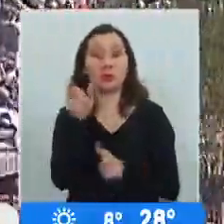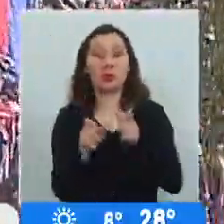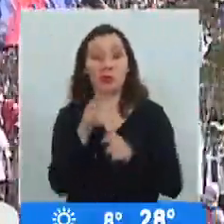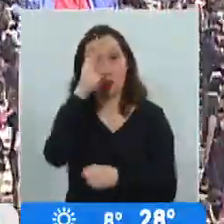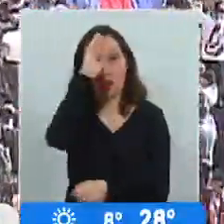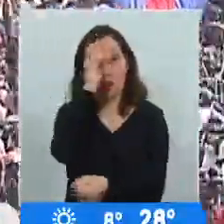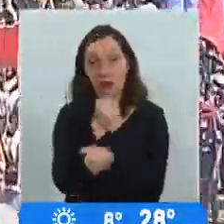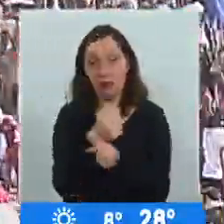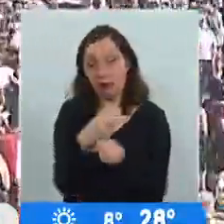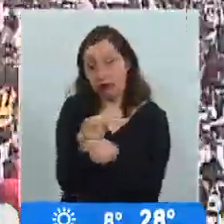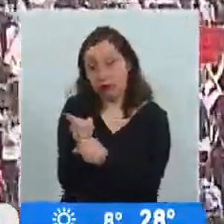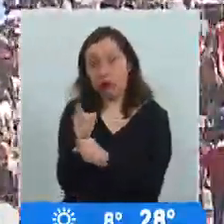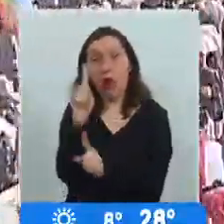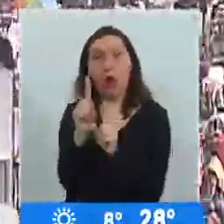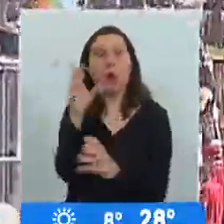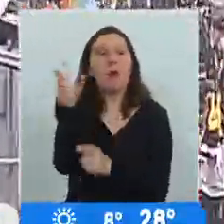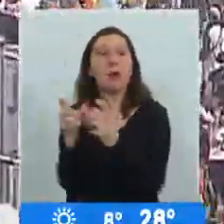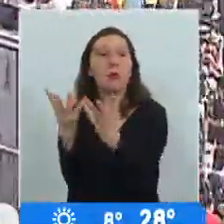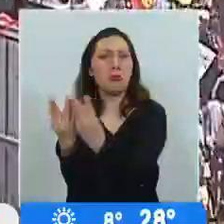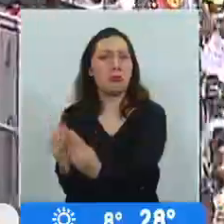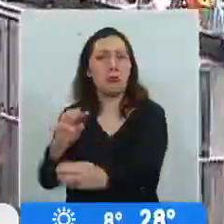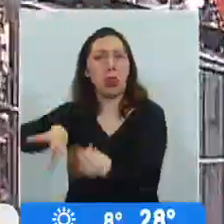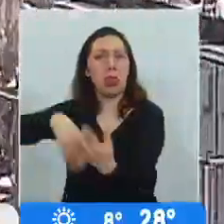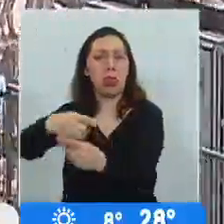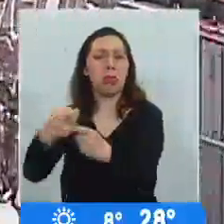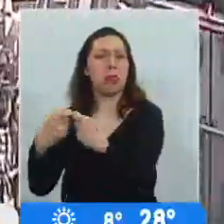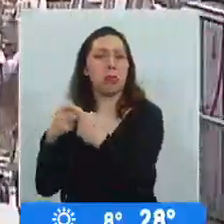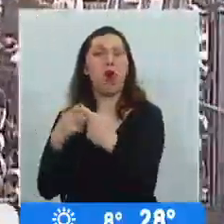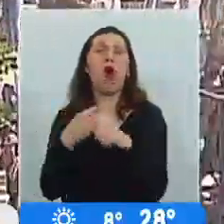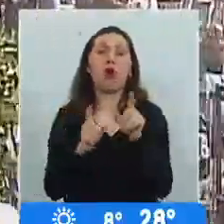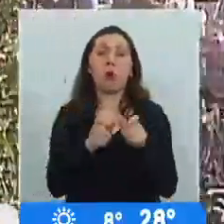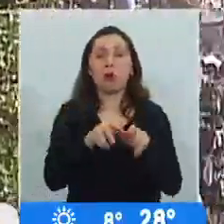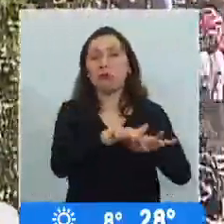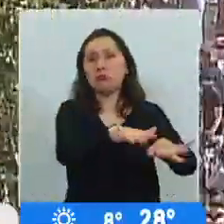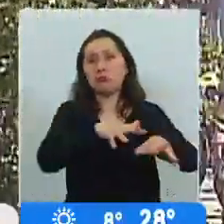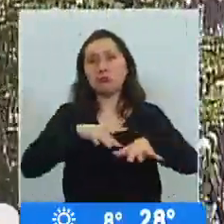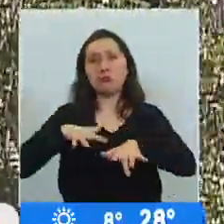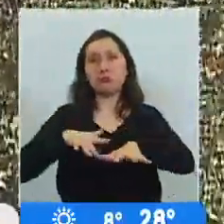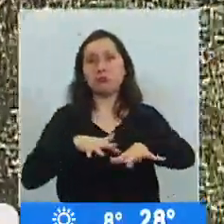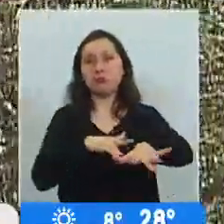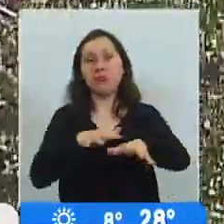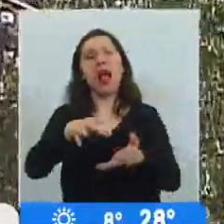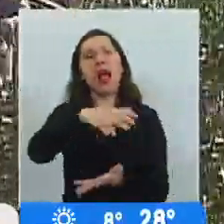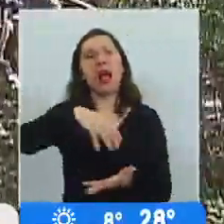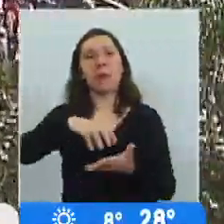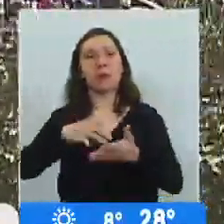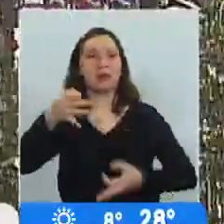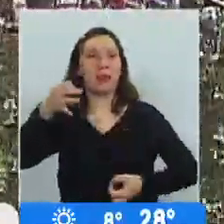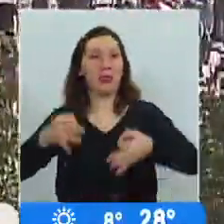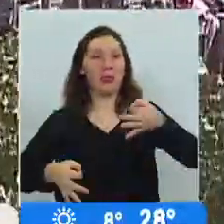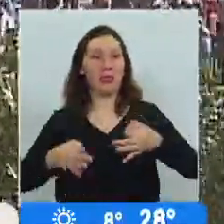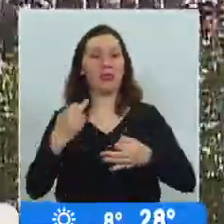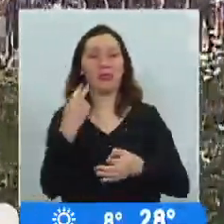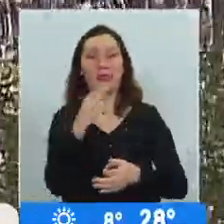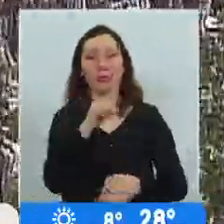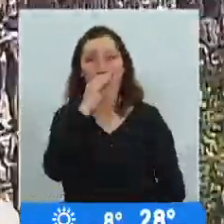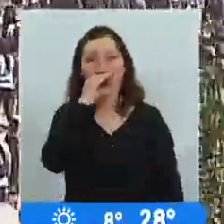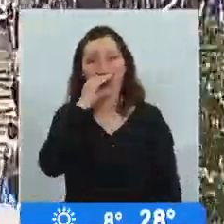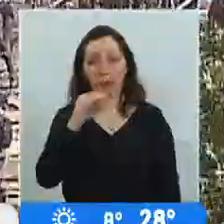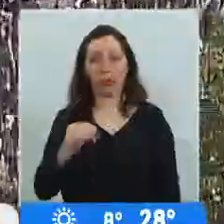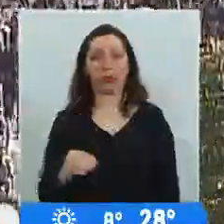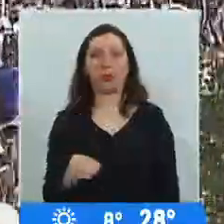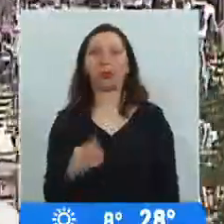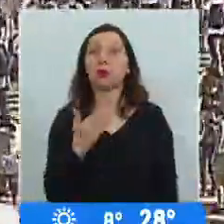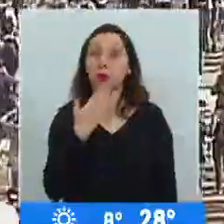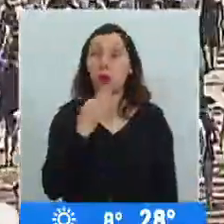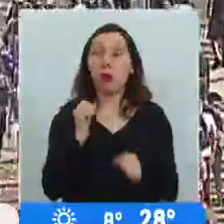de carabineros y las personas que se mantienen acá en este lugar del sector de la Plaza de Tribunales en